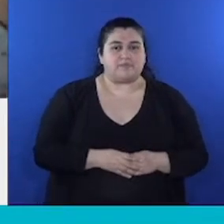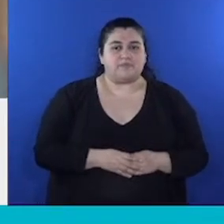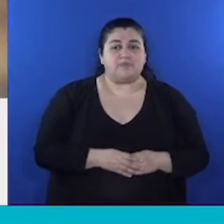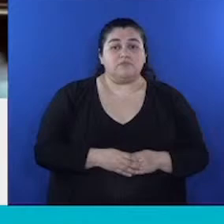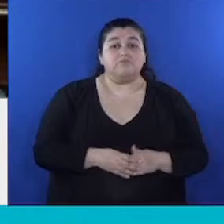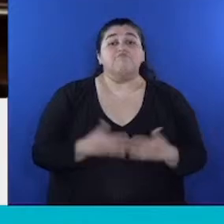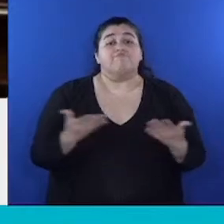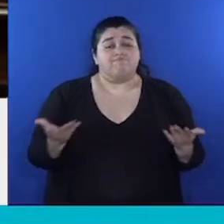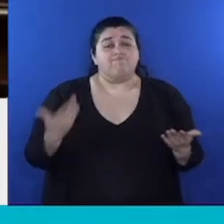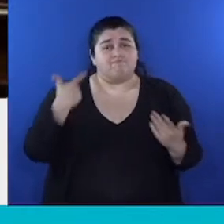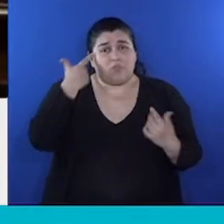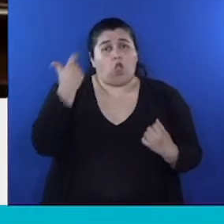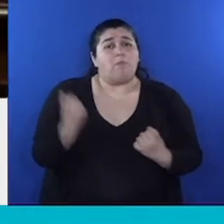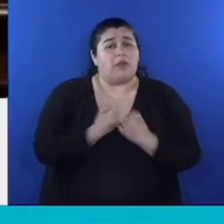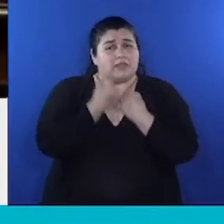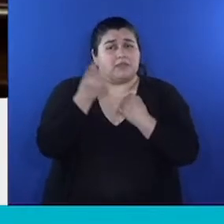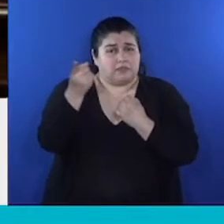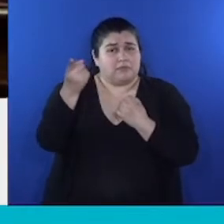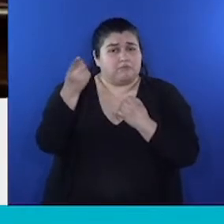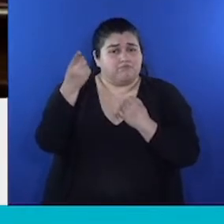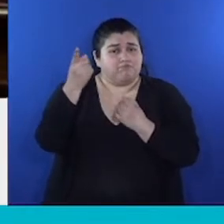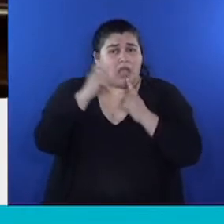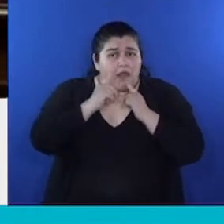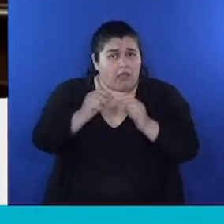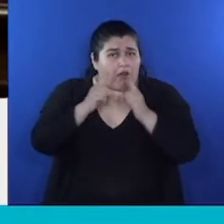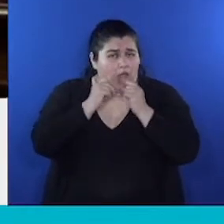Entonces compartimos el reclamo de justicia.